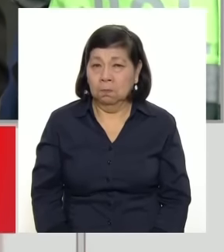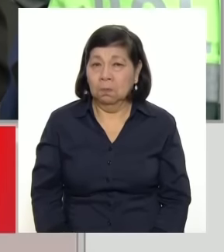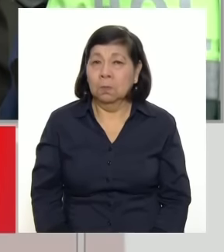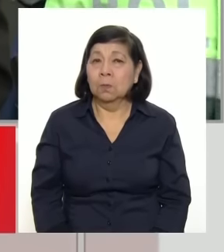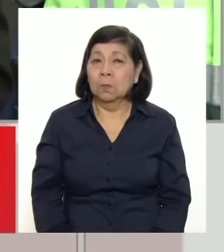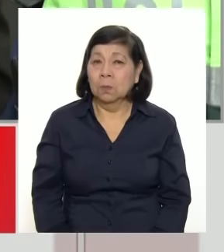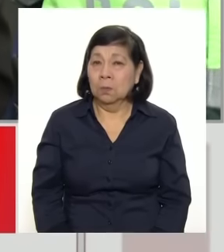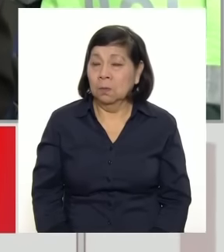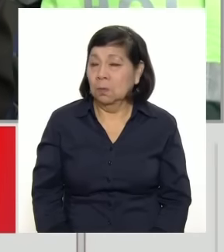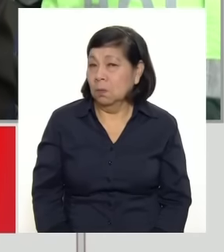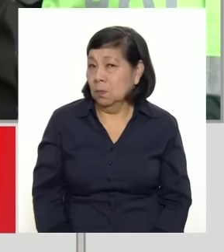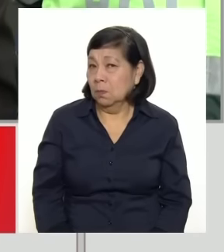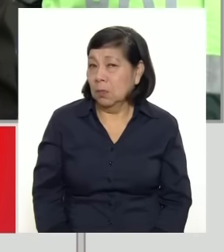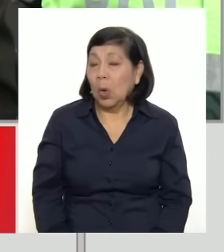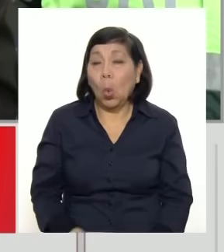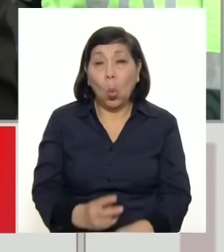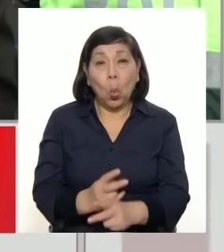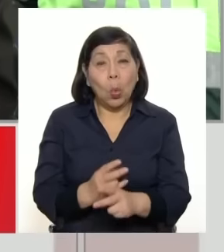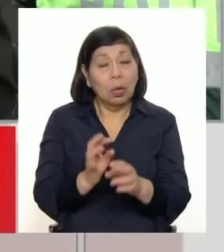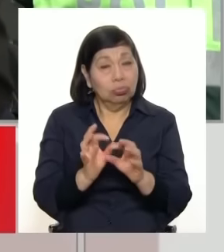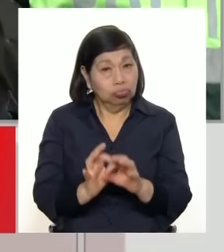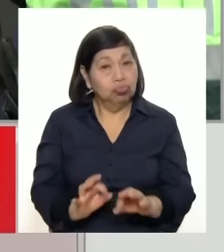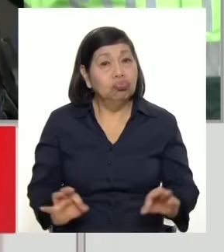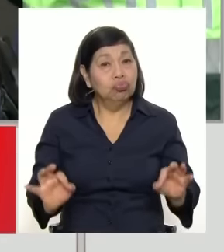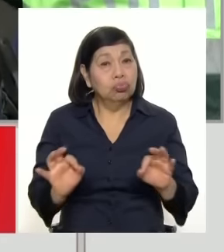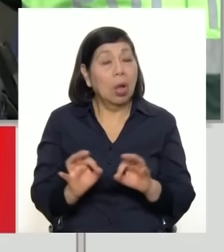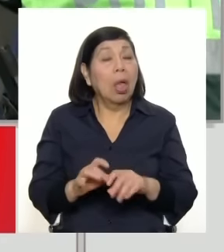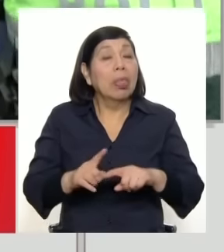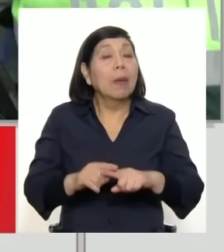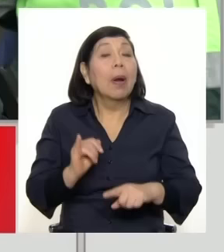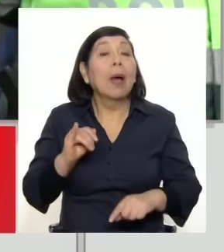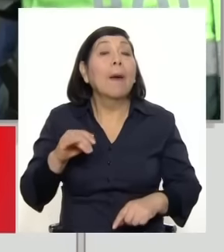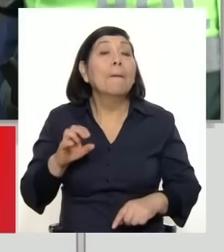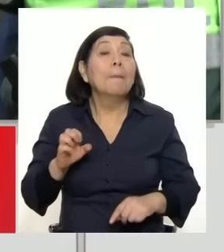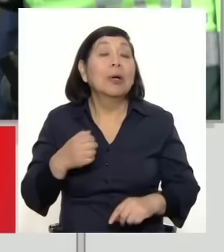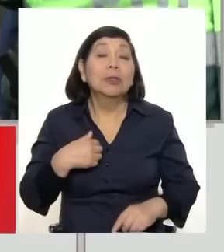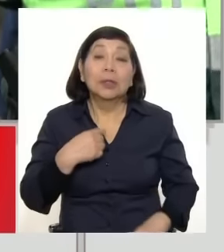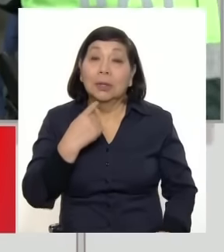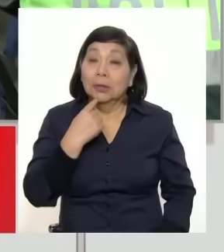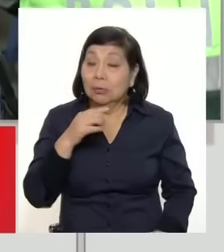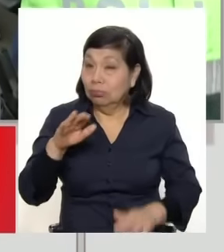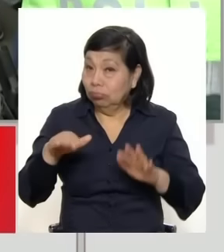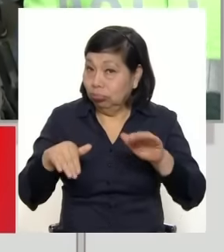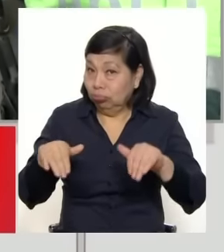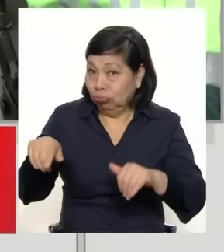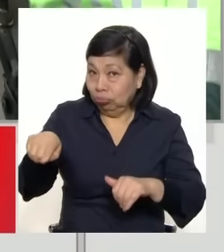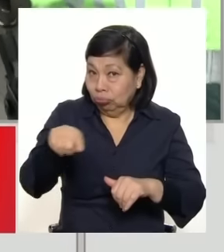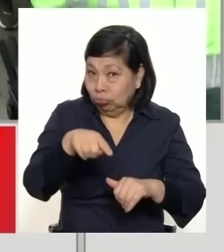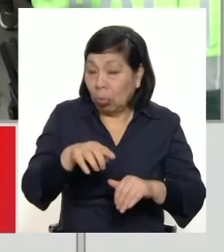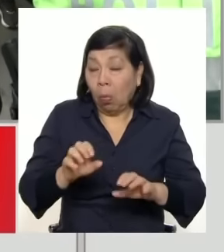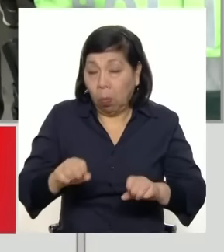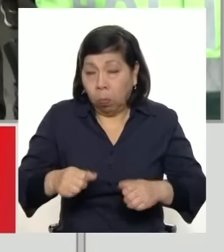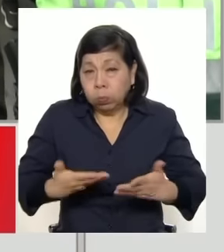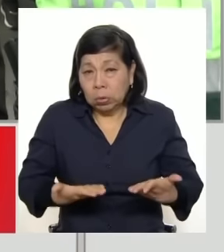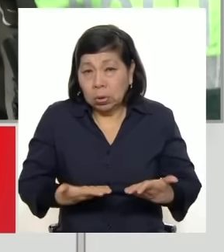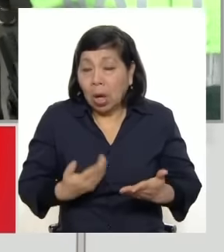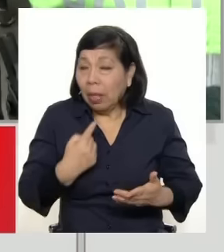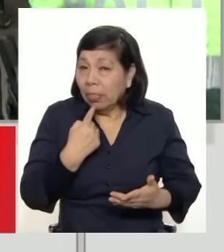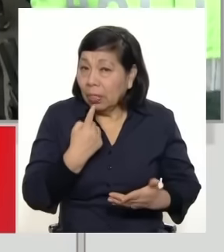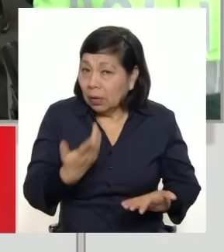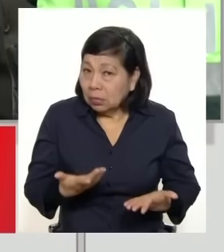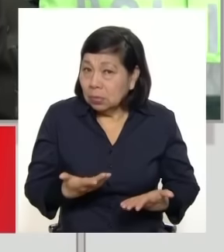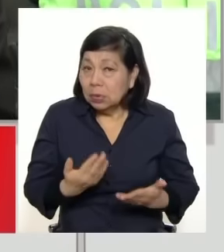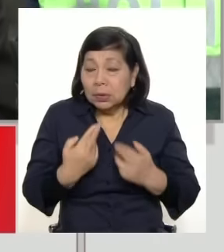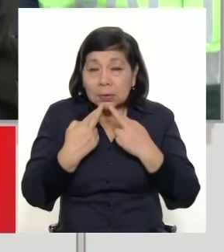Efectivamente, ¿no? La seguridad interna en los penales depende del INPE. Lo que yo también hacía un llamado es para que usted pueda hacer una advertencia,